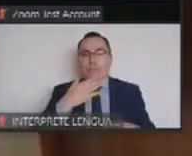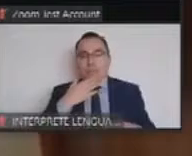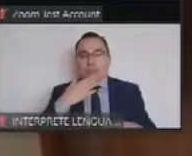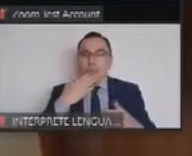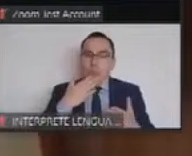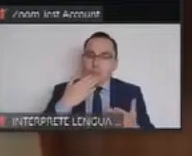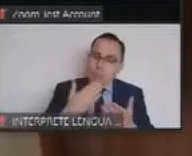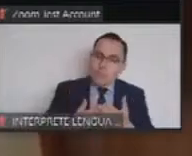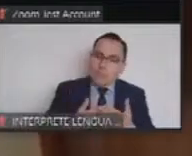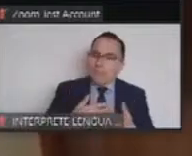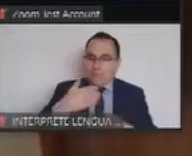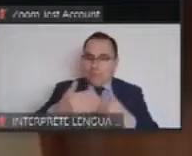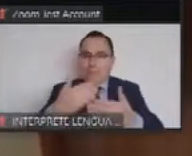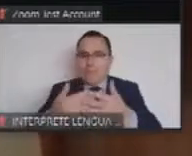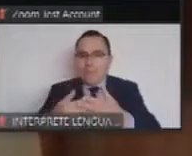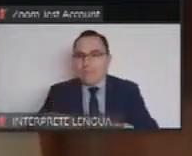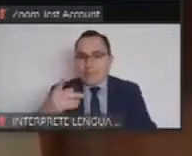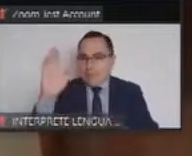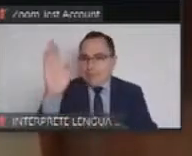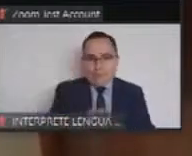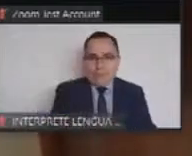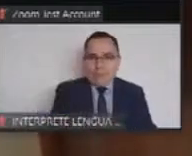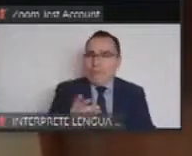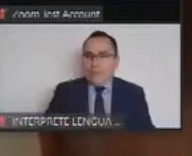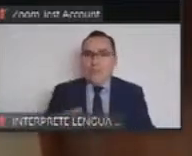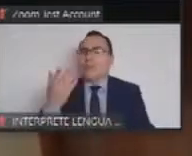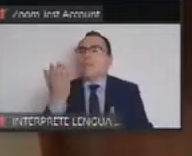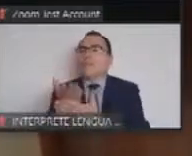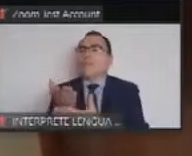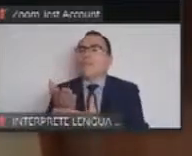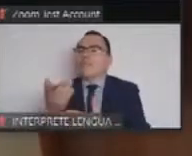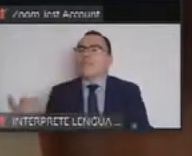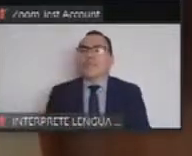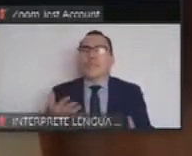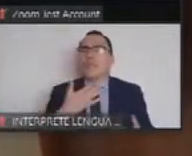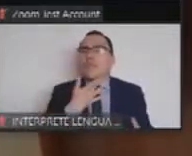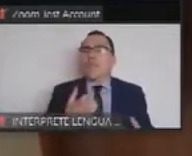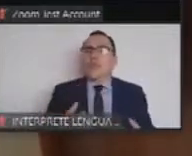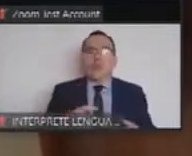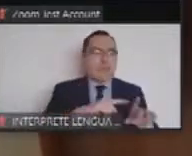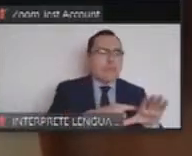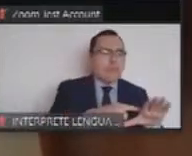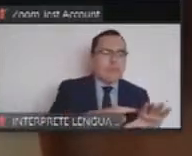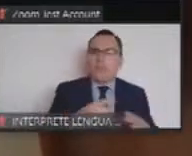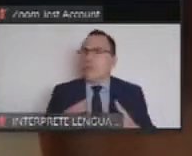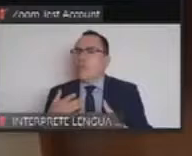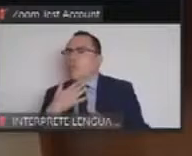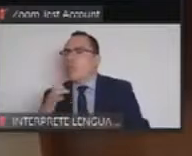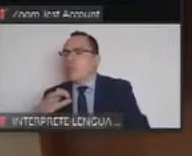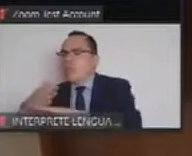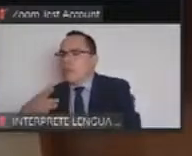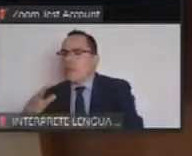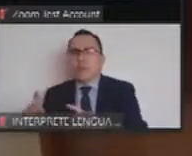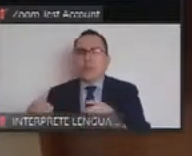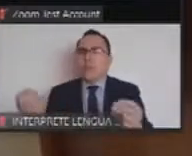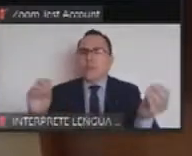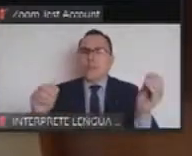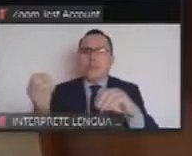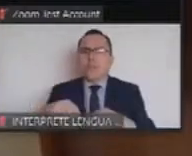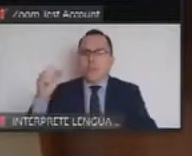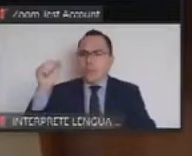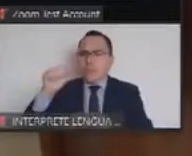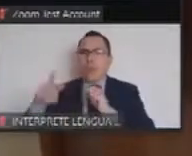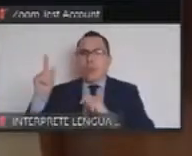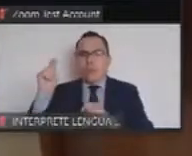las veces, piden razones que justifiquen cada una de las decisiones que adoptamos nosotros los